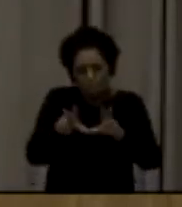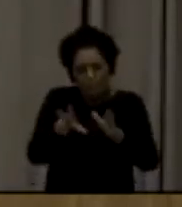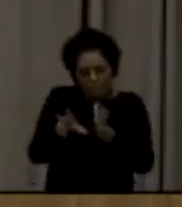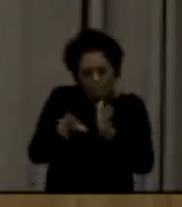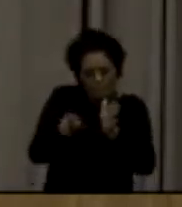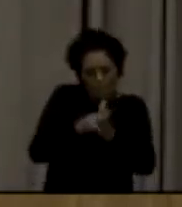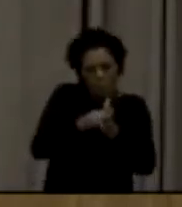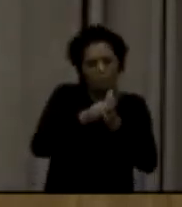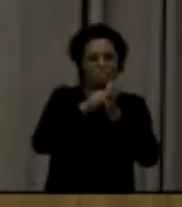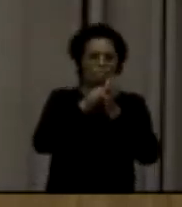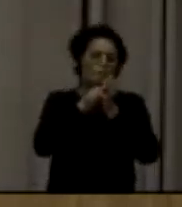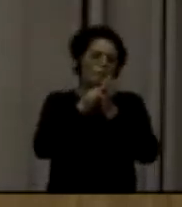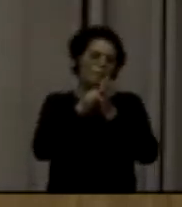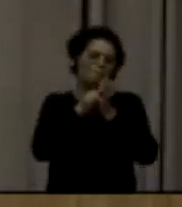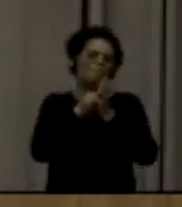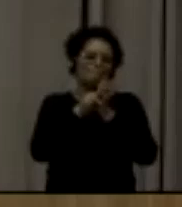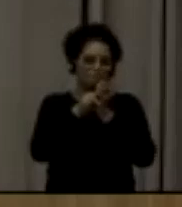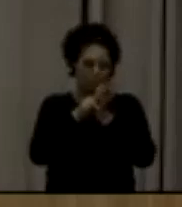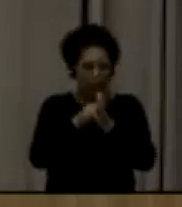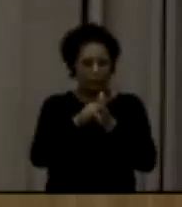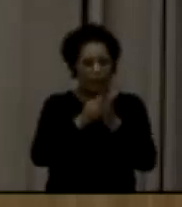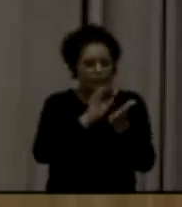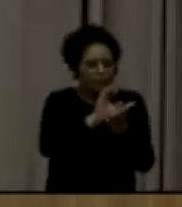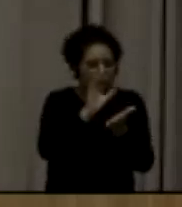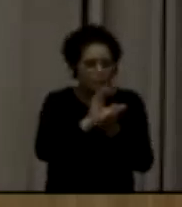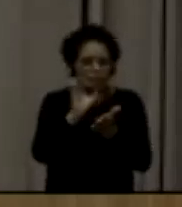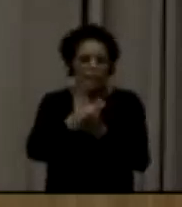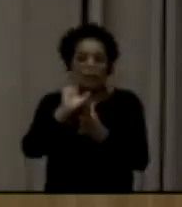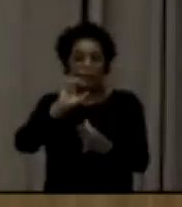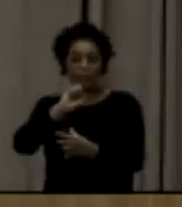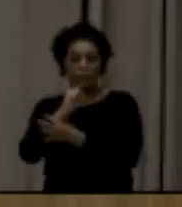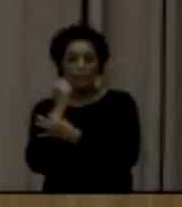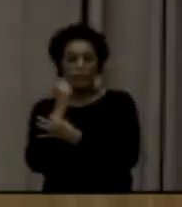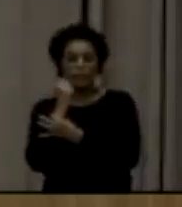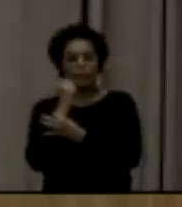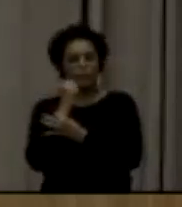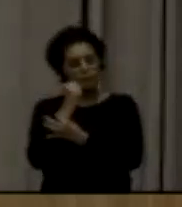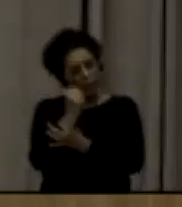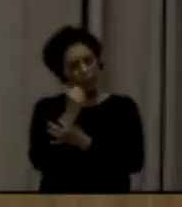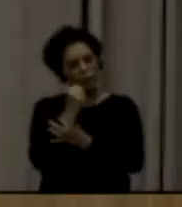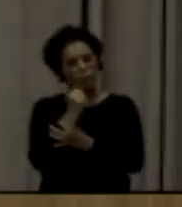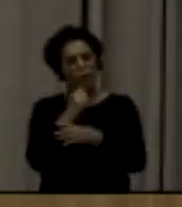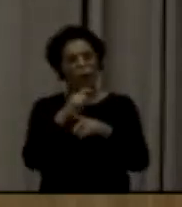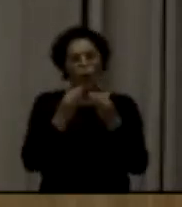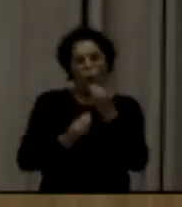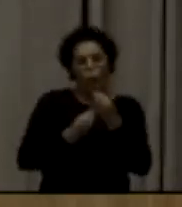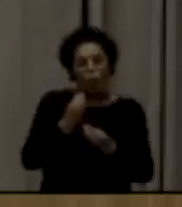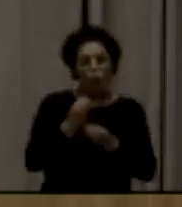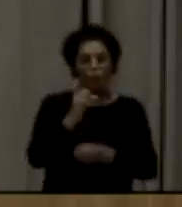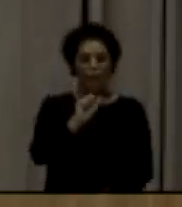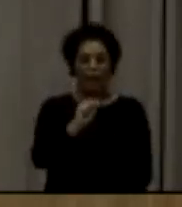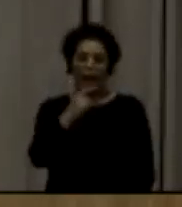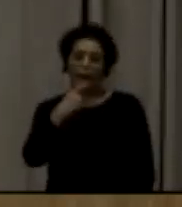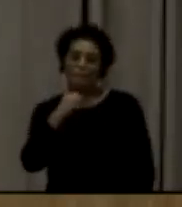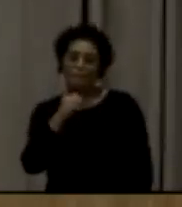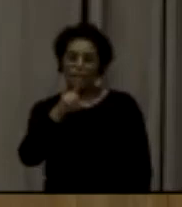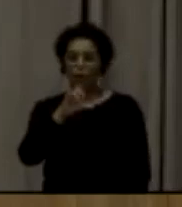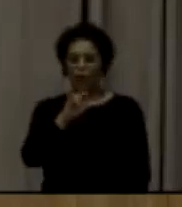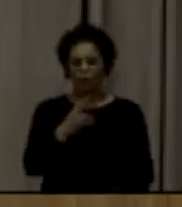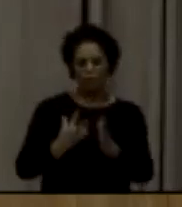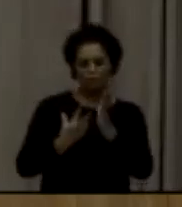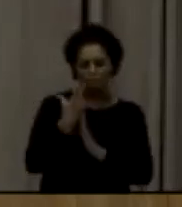de la intermediación financiera de garantizar la situación ante la contingencia a través de las pólizas de hospitalización cirugía y